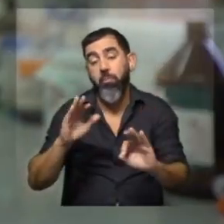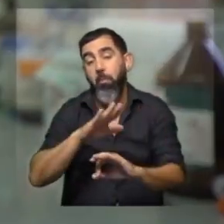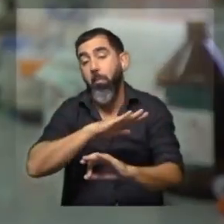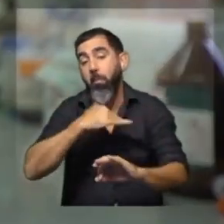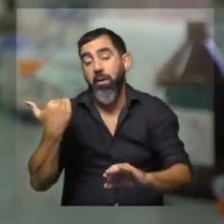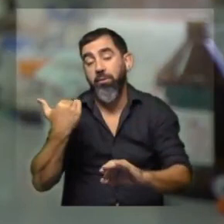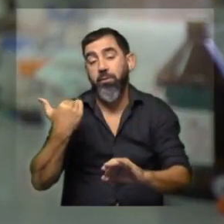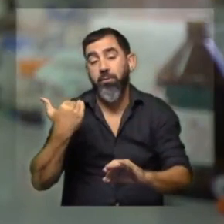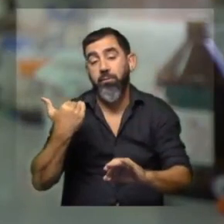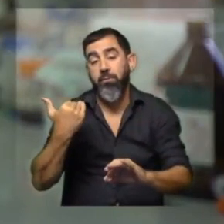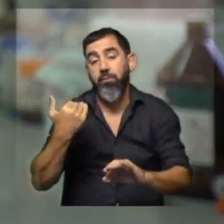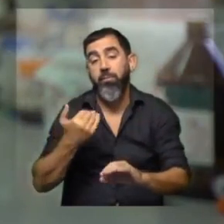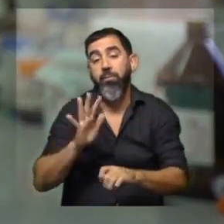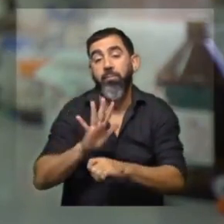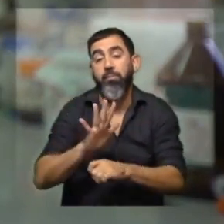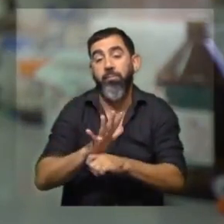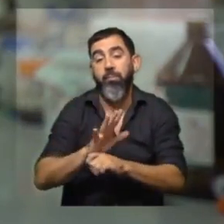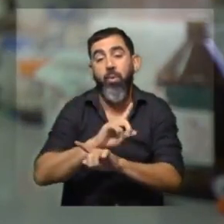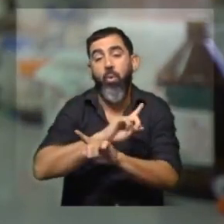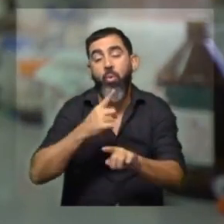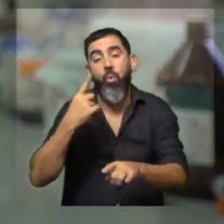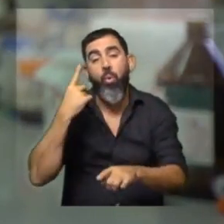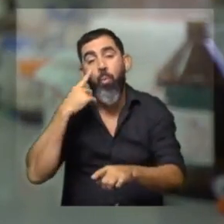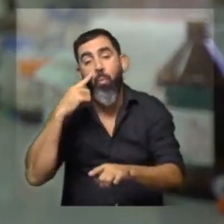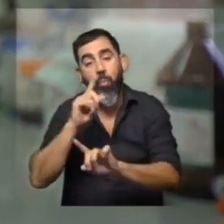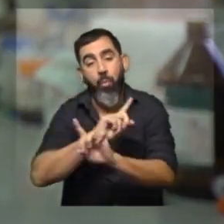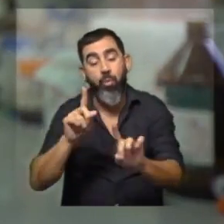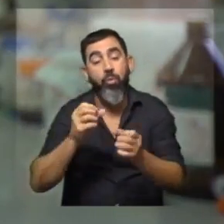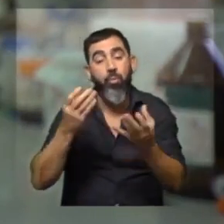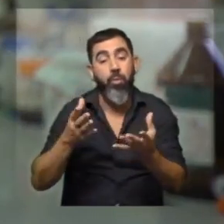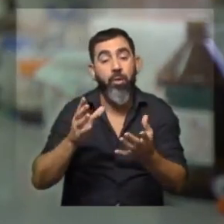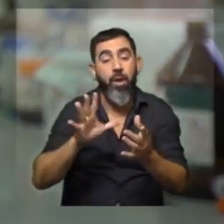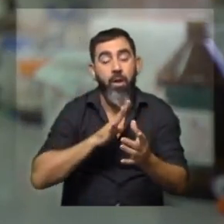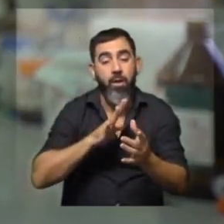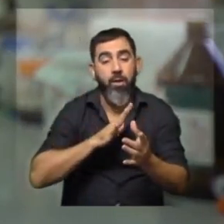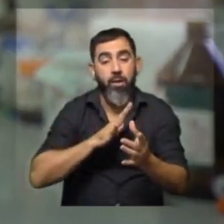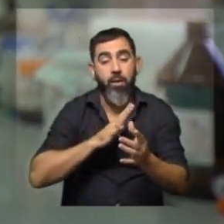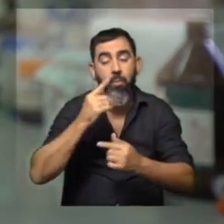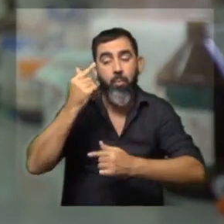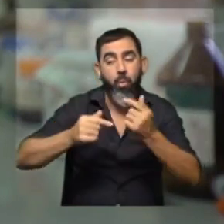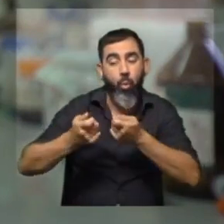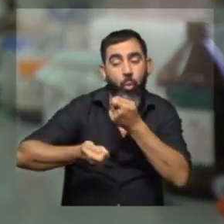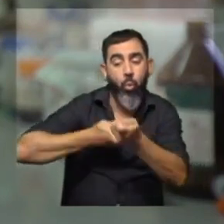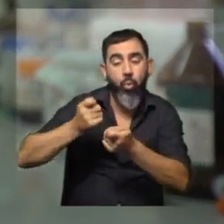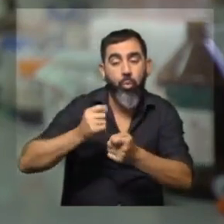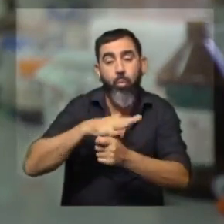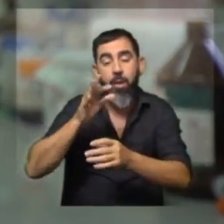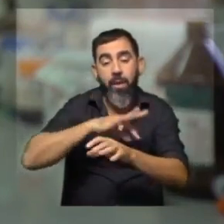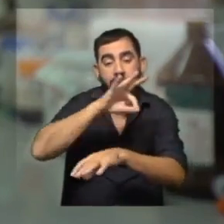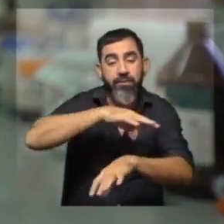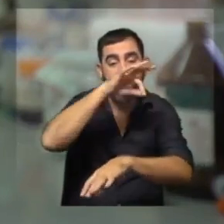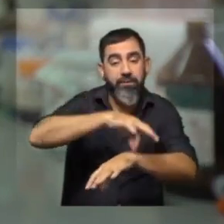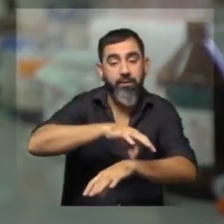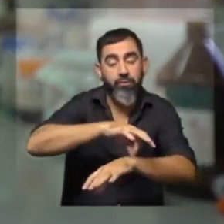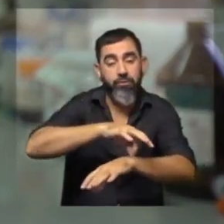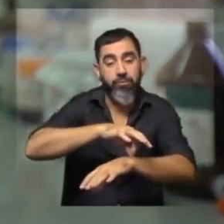matarlos casi que inintencionalmente porque aplico una serie de productos para matar los insectos que dañan